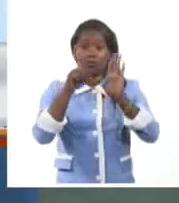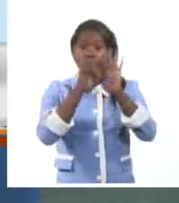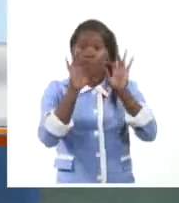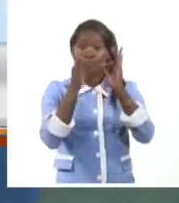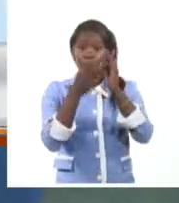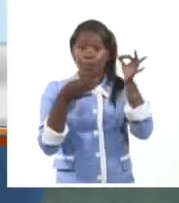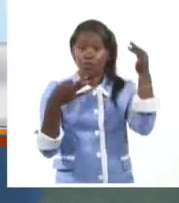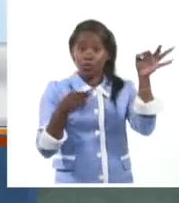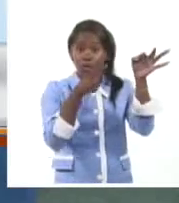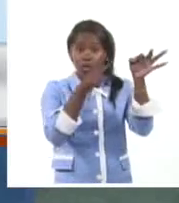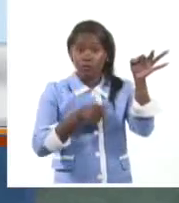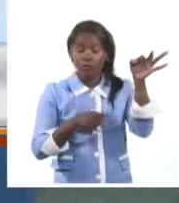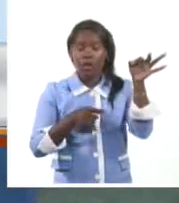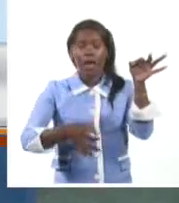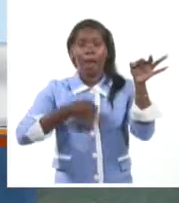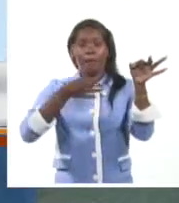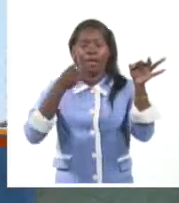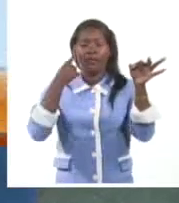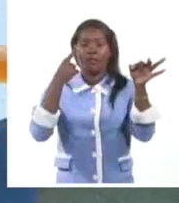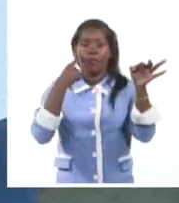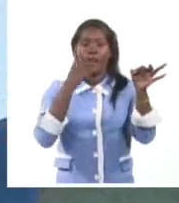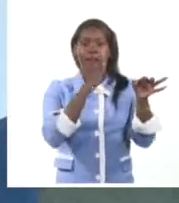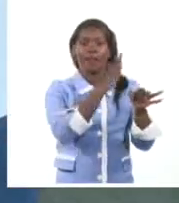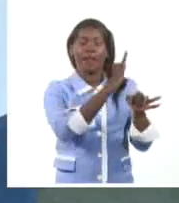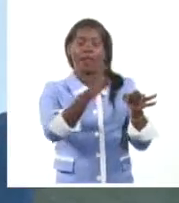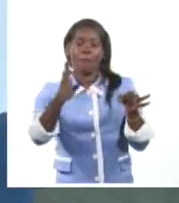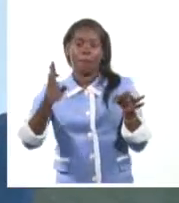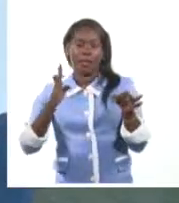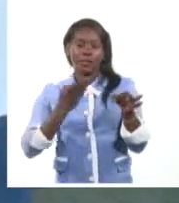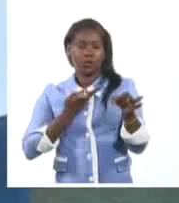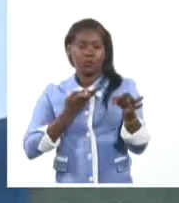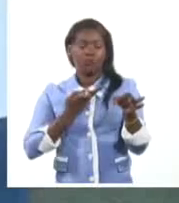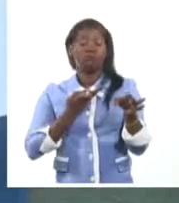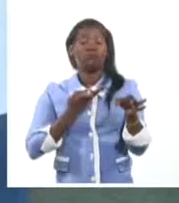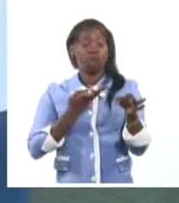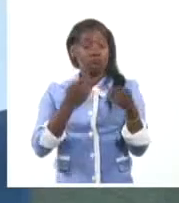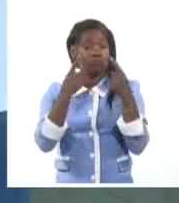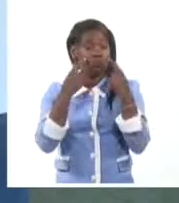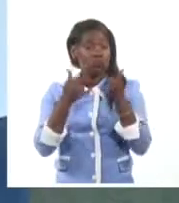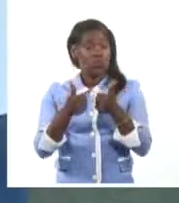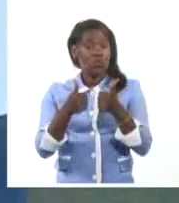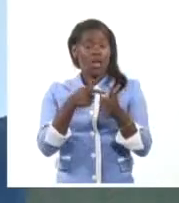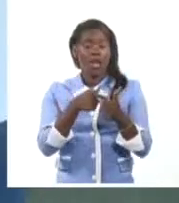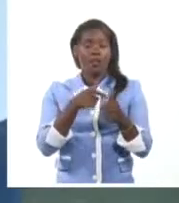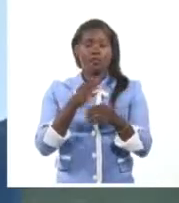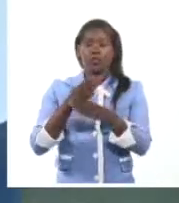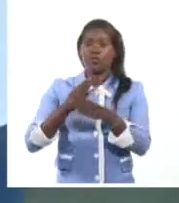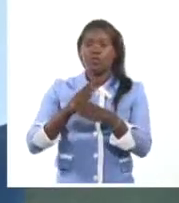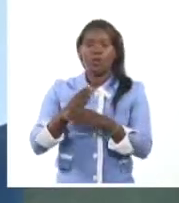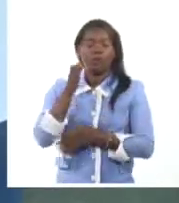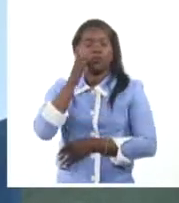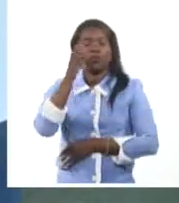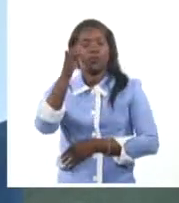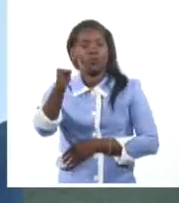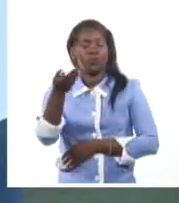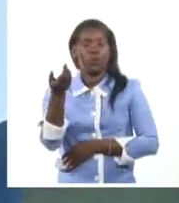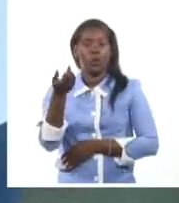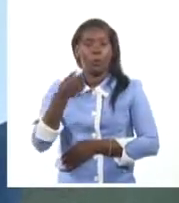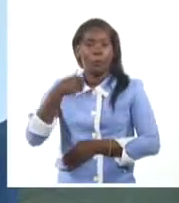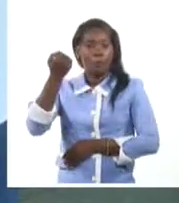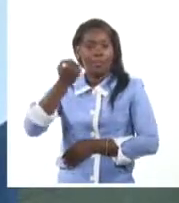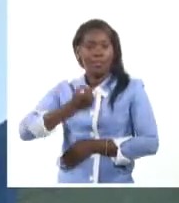momento, todo lo que nos una, todo lo que haga posible que tengamos un futuro mejor para nosotros, para nuestros hijos, nuestros nietos, las